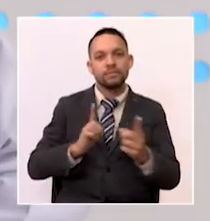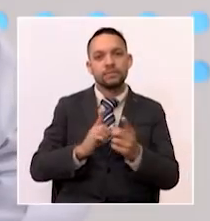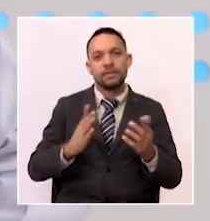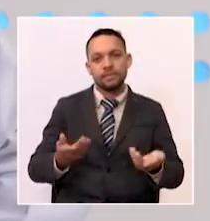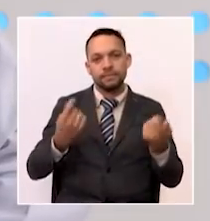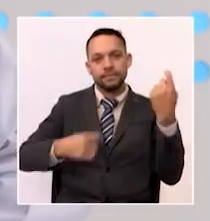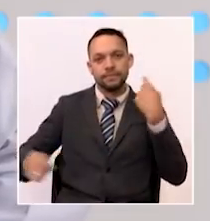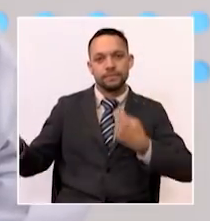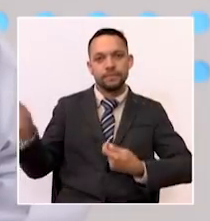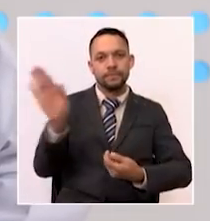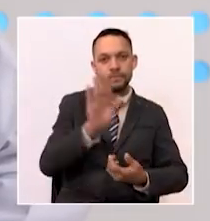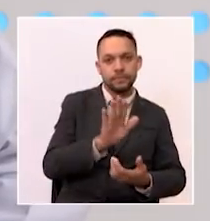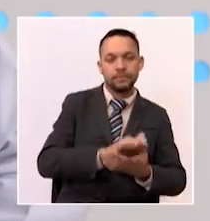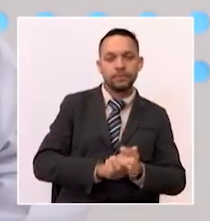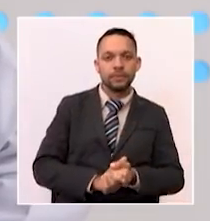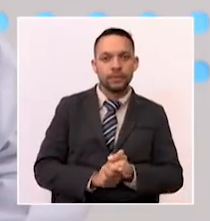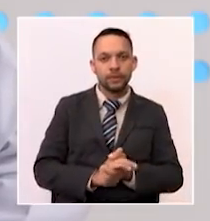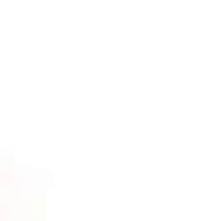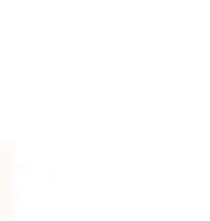volvemos.